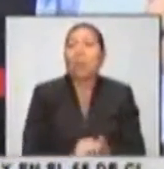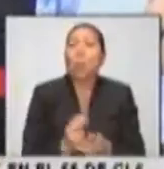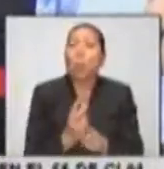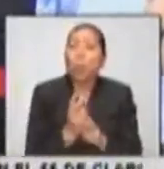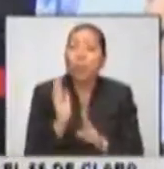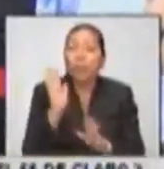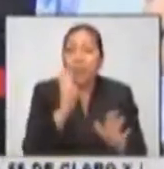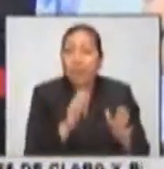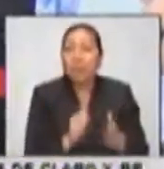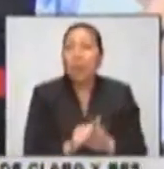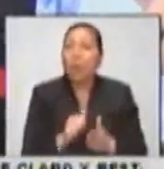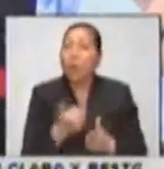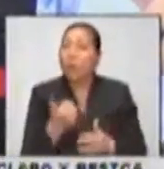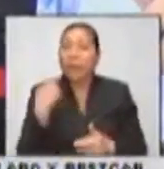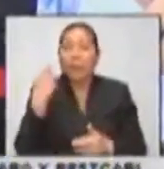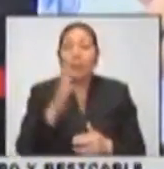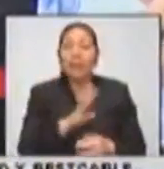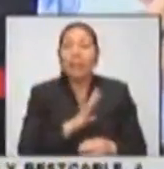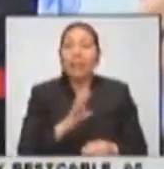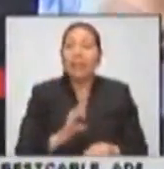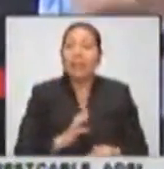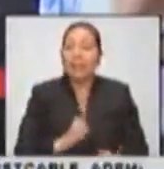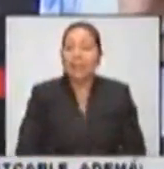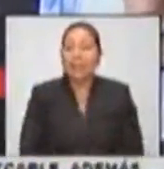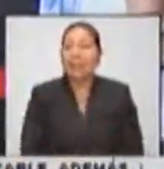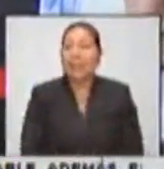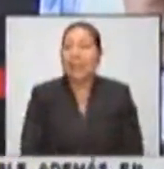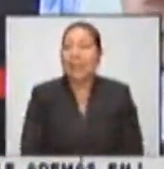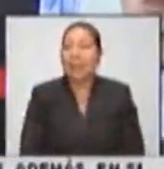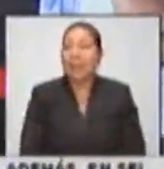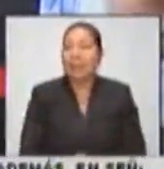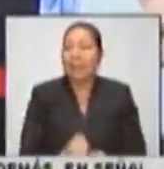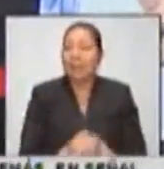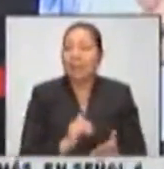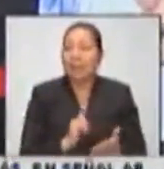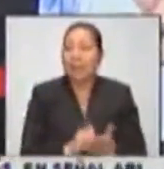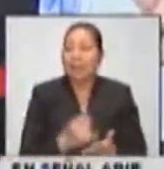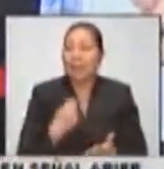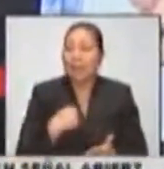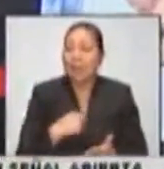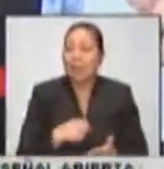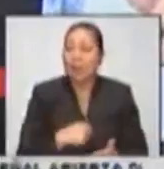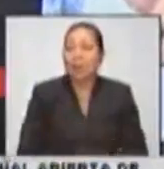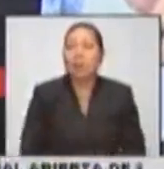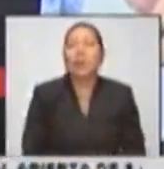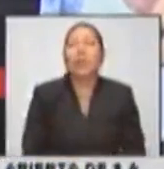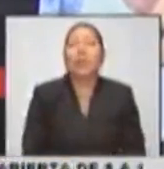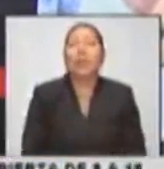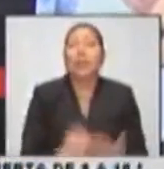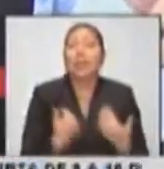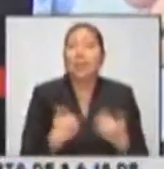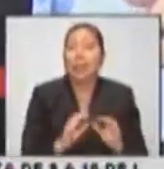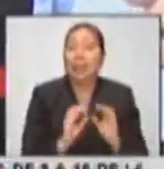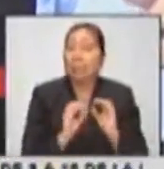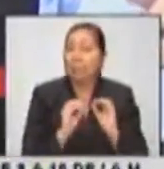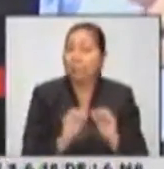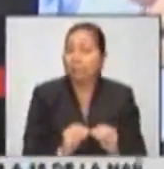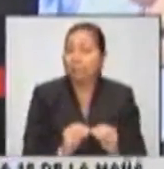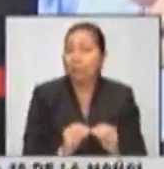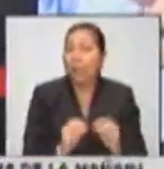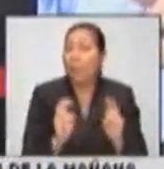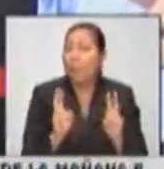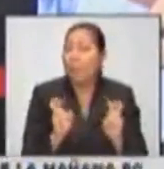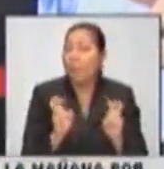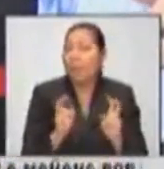medio ambiente y otras políticas de Estado. De tal manera que nosotros y hemos dado una, digamos, un